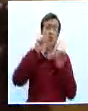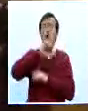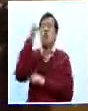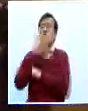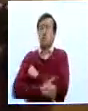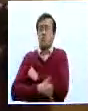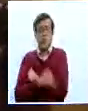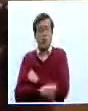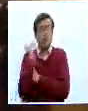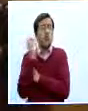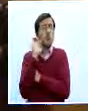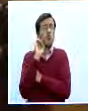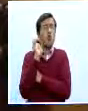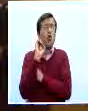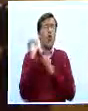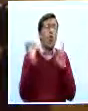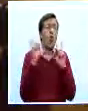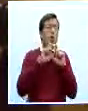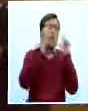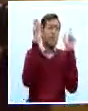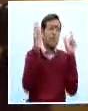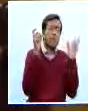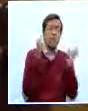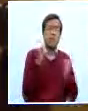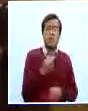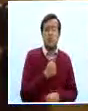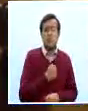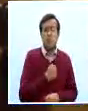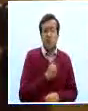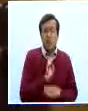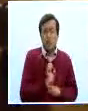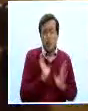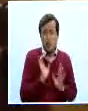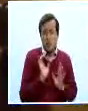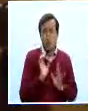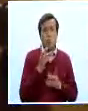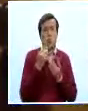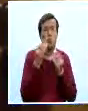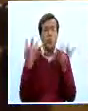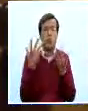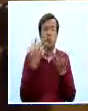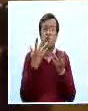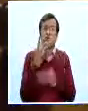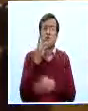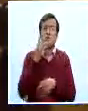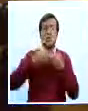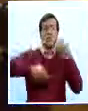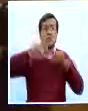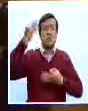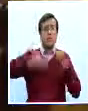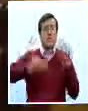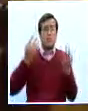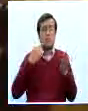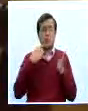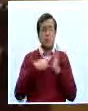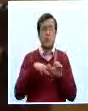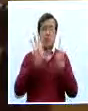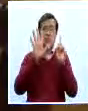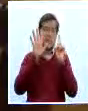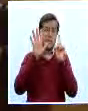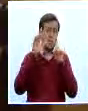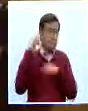pero tenemos ciento diecinueve mil personas que el 76% de estas están litigando en cortes más el de las seis